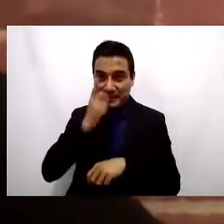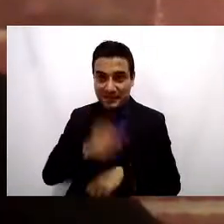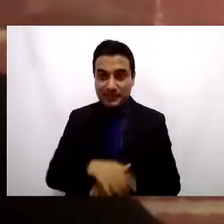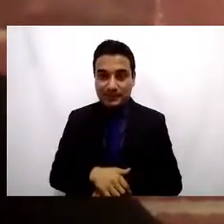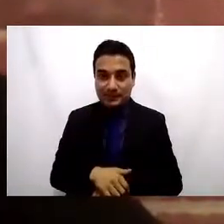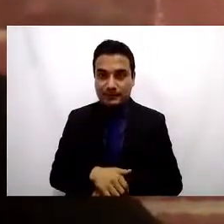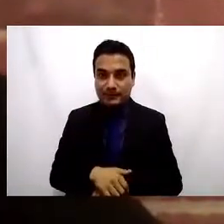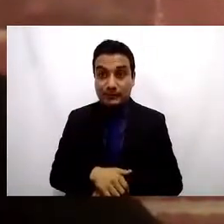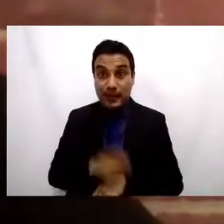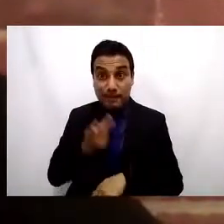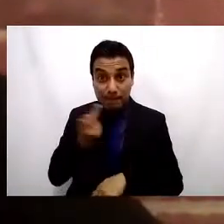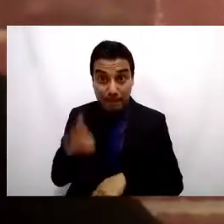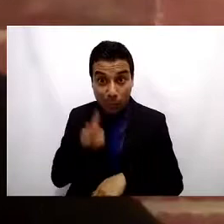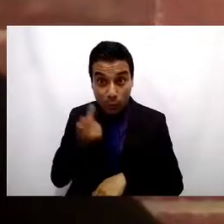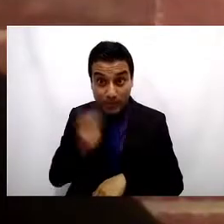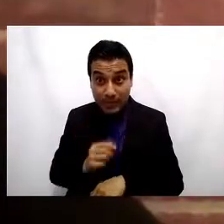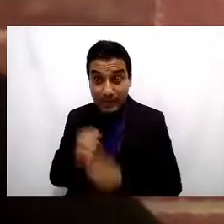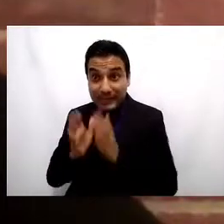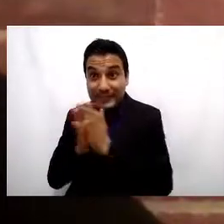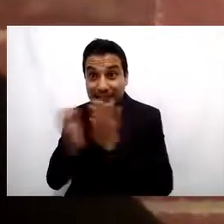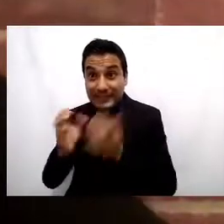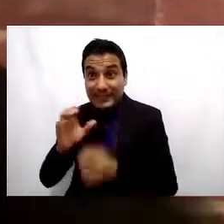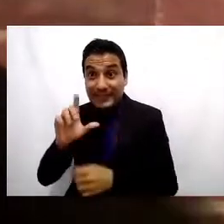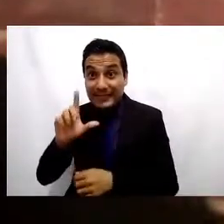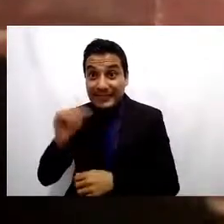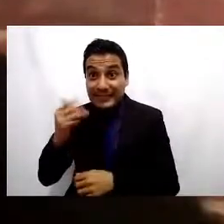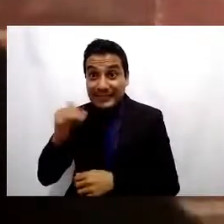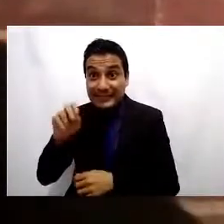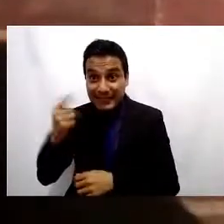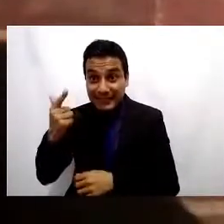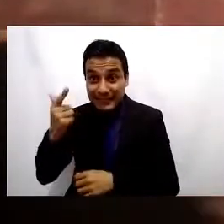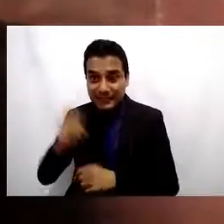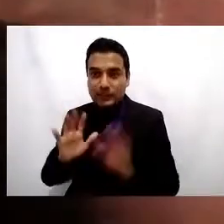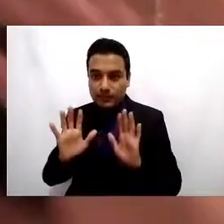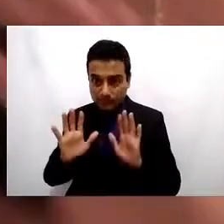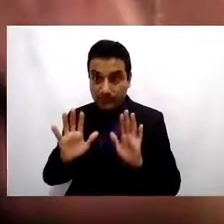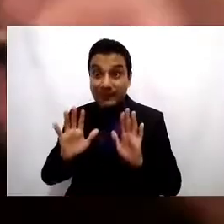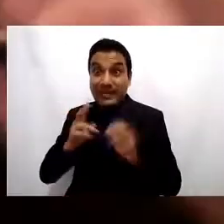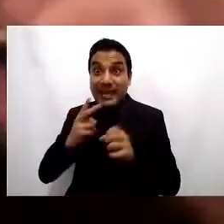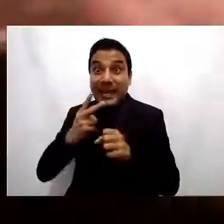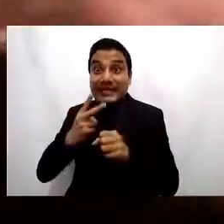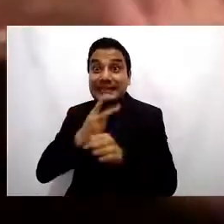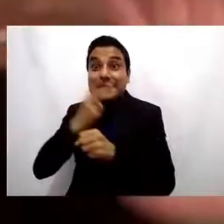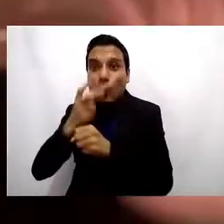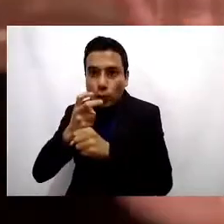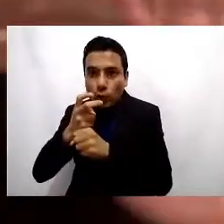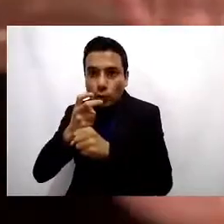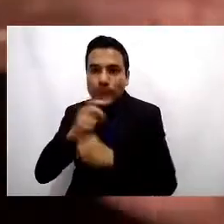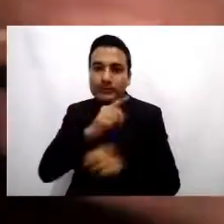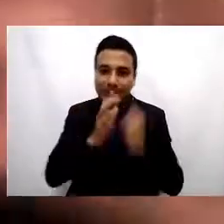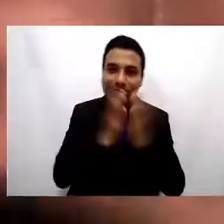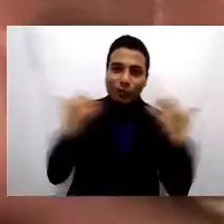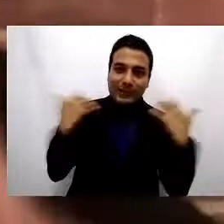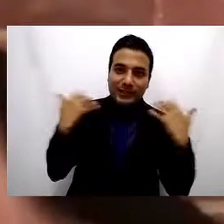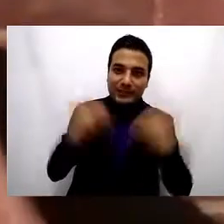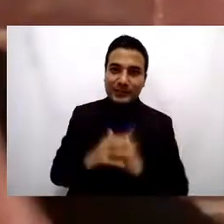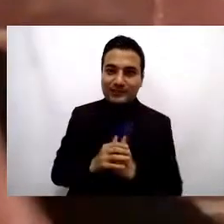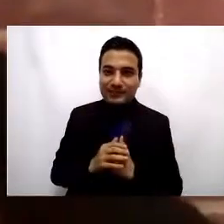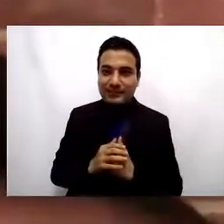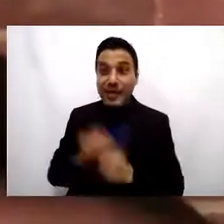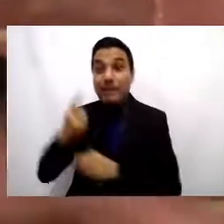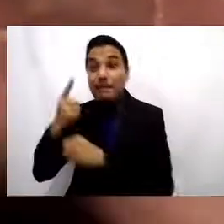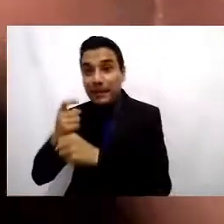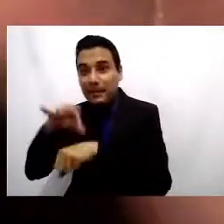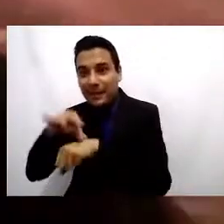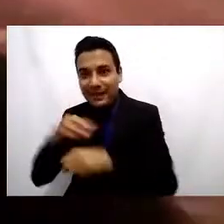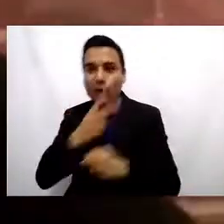pregunta el I Ching, para segunda consulta el Willy Ching. El primer médico y el segundo médico.